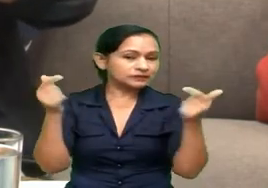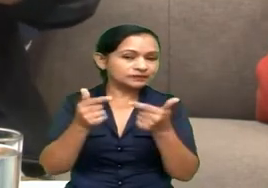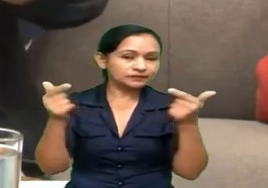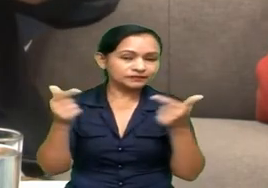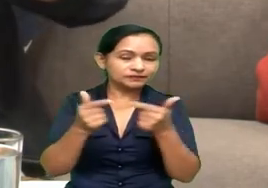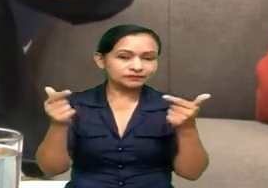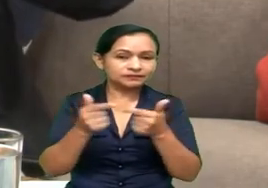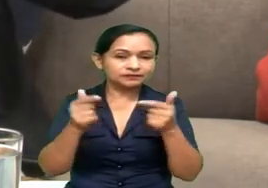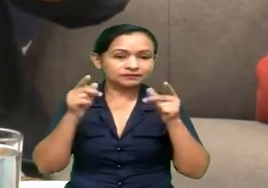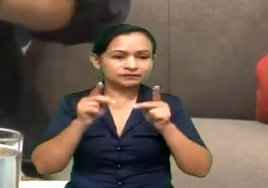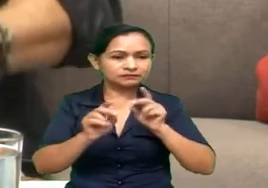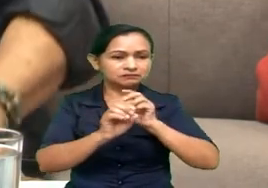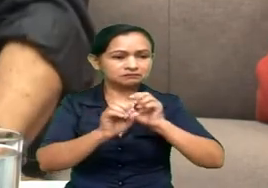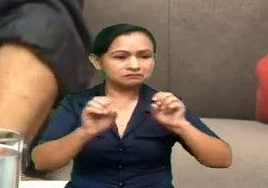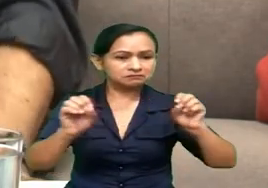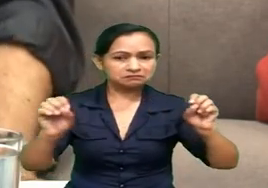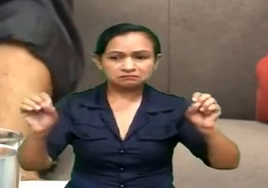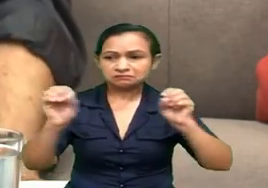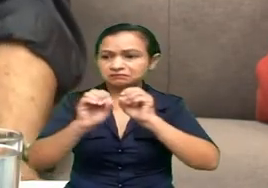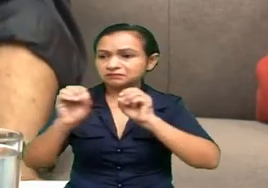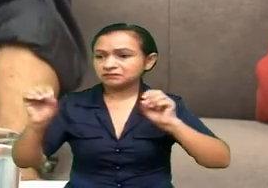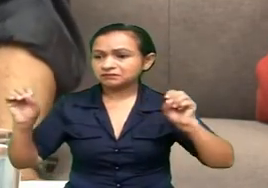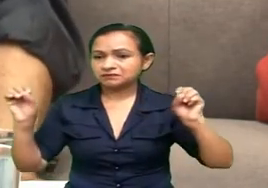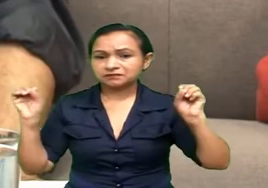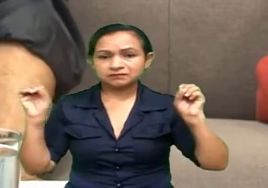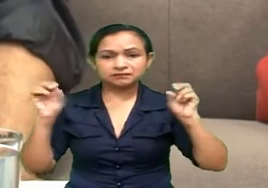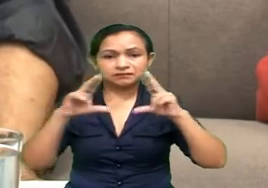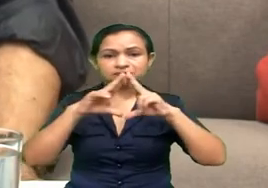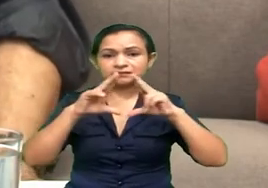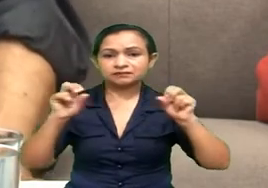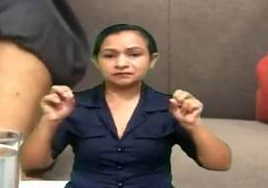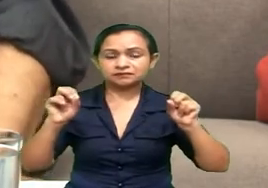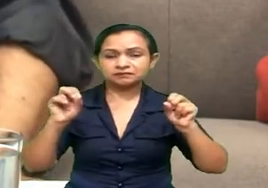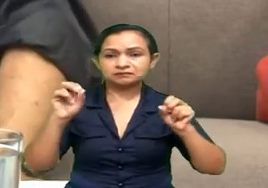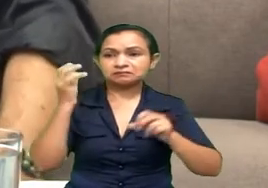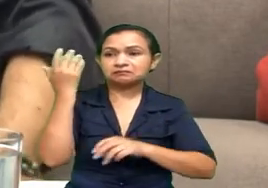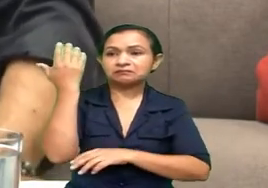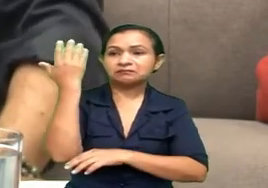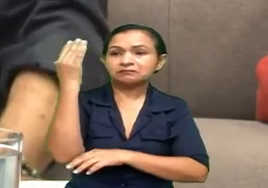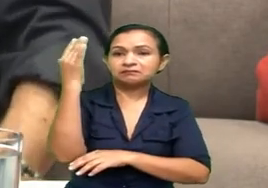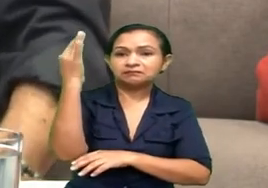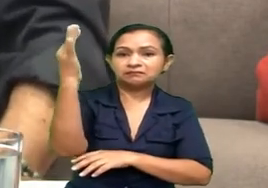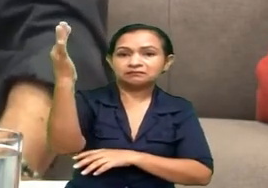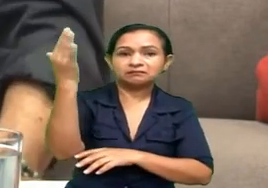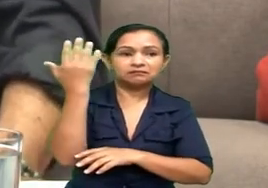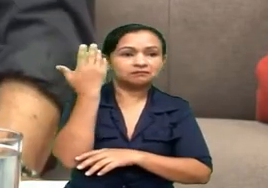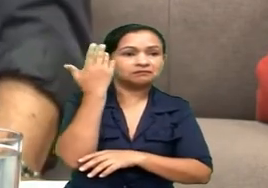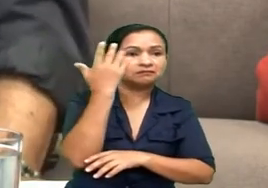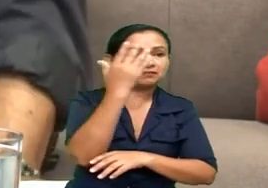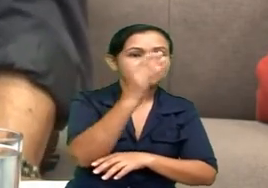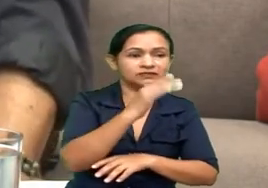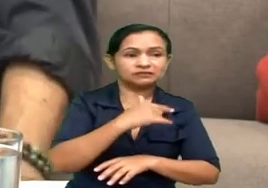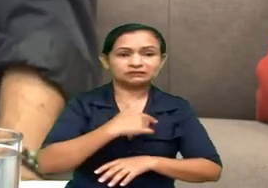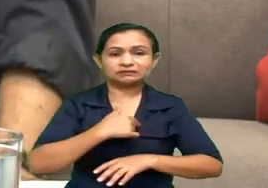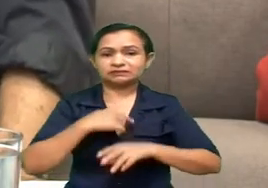guerra, no hay nada. Solo es, como decimos los nicaragüenses, palo y palo, pues.